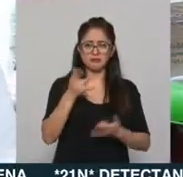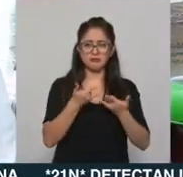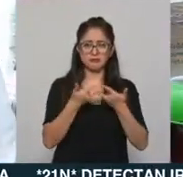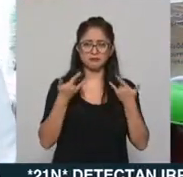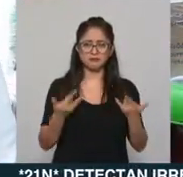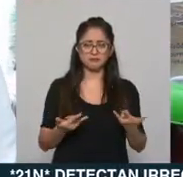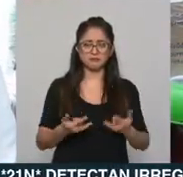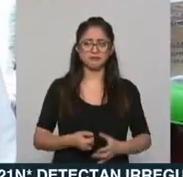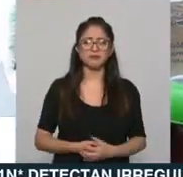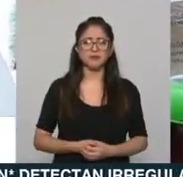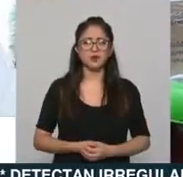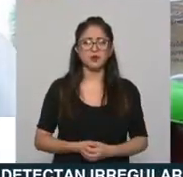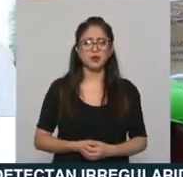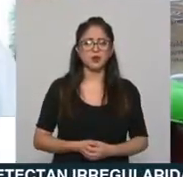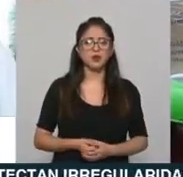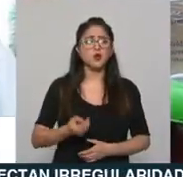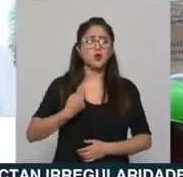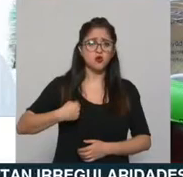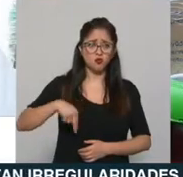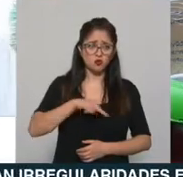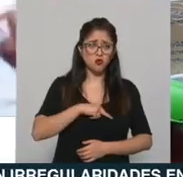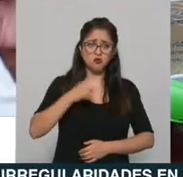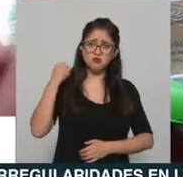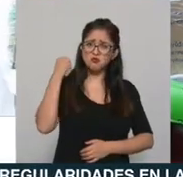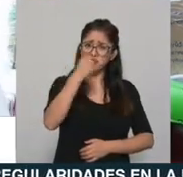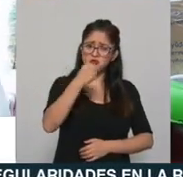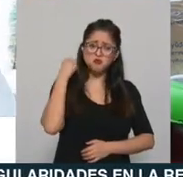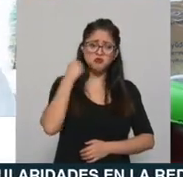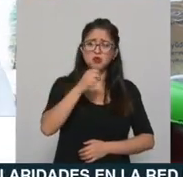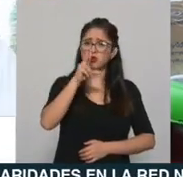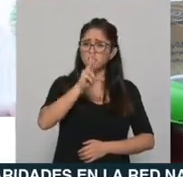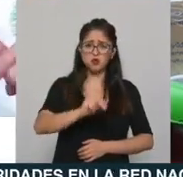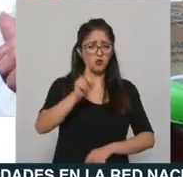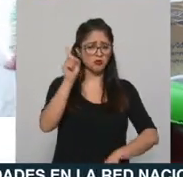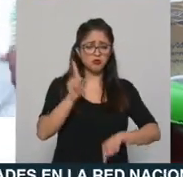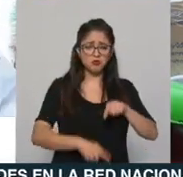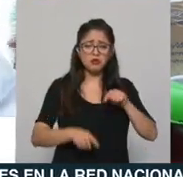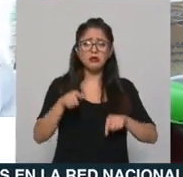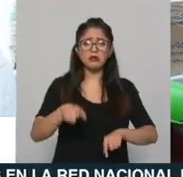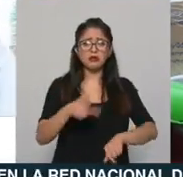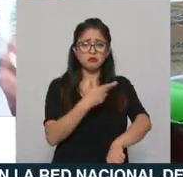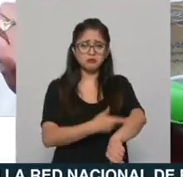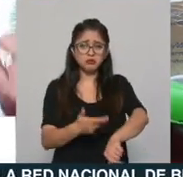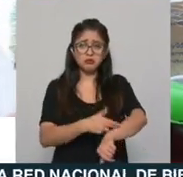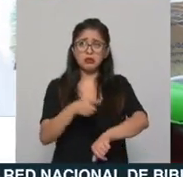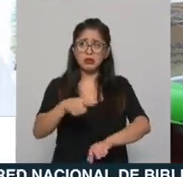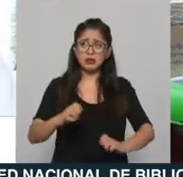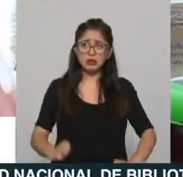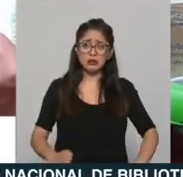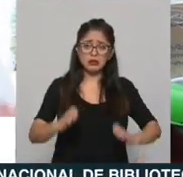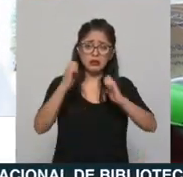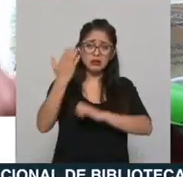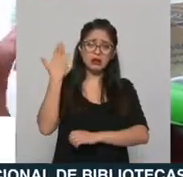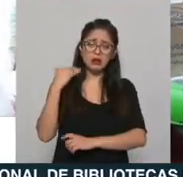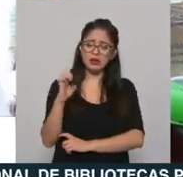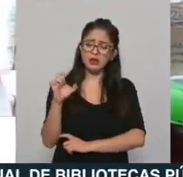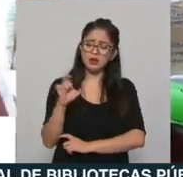Lo peleamos y no nos vamos a ir de aquí hasta que se nos resuelva algo, porque este edificio está expropiado